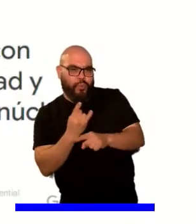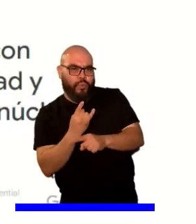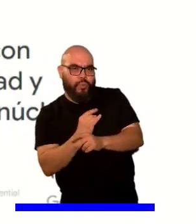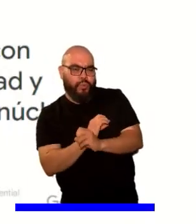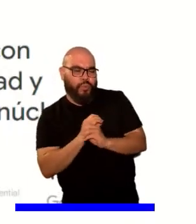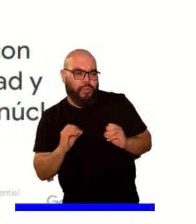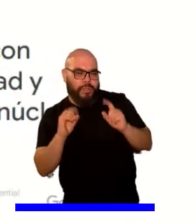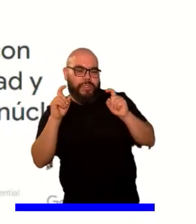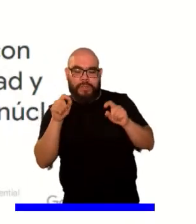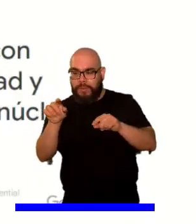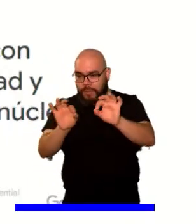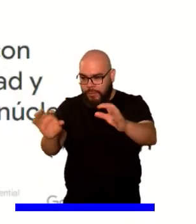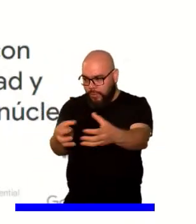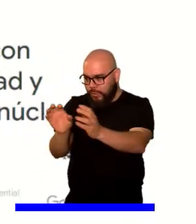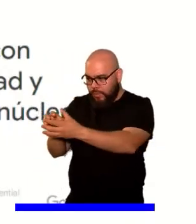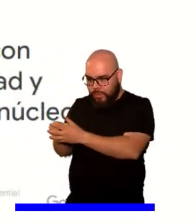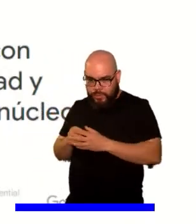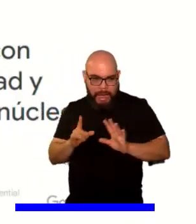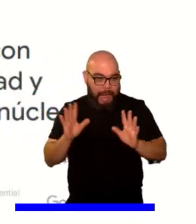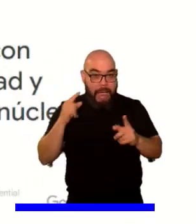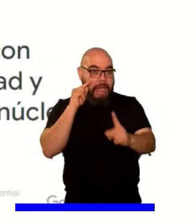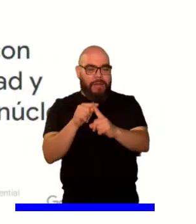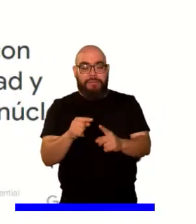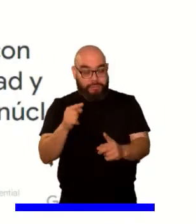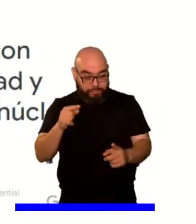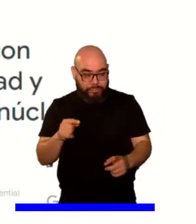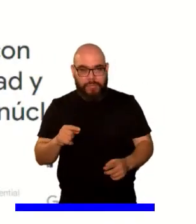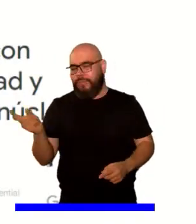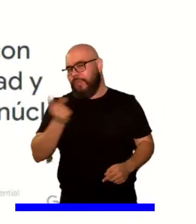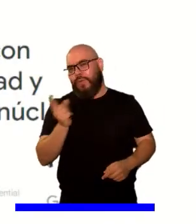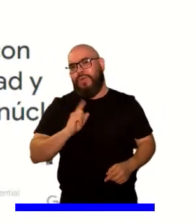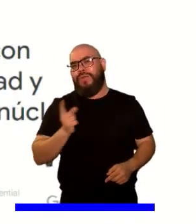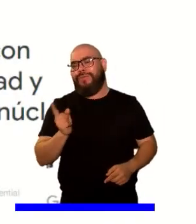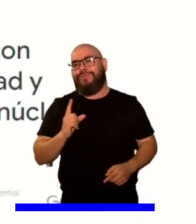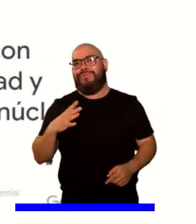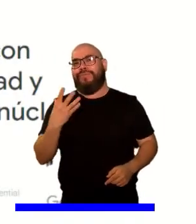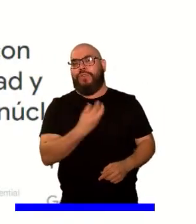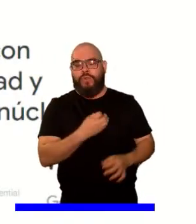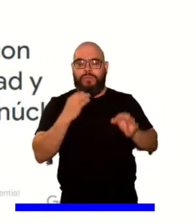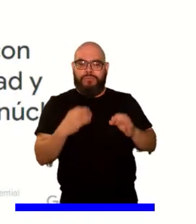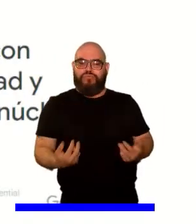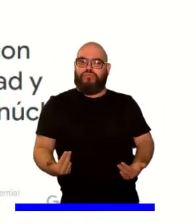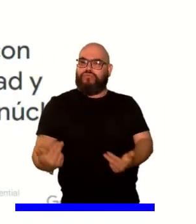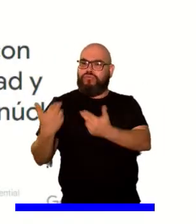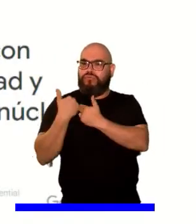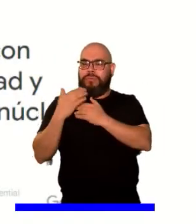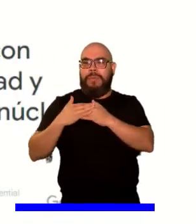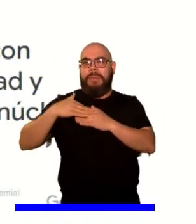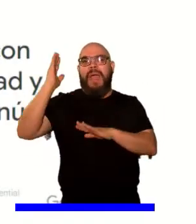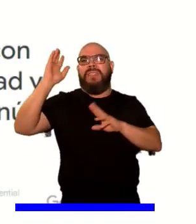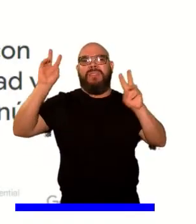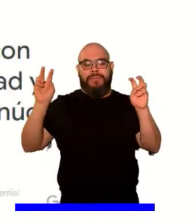especial pues por ciertas poblaciones vulnerables. Pero el caso es que nosotros nos tomamos muy a pecho toda la parte de